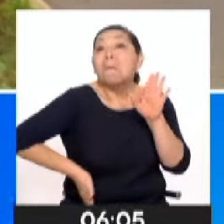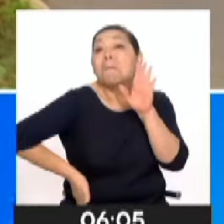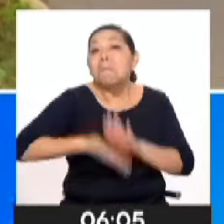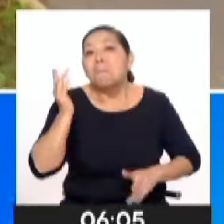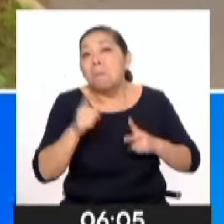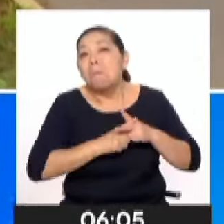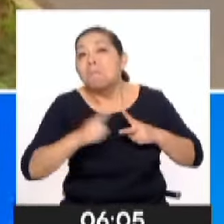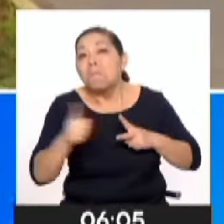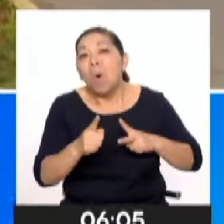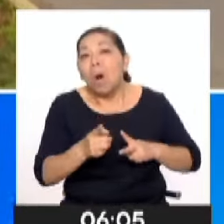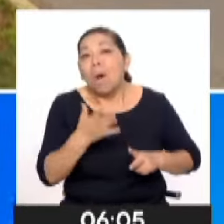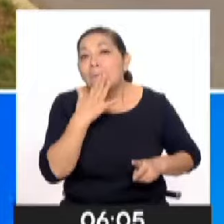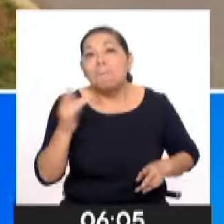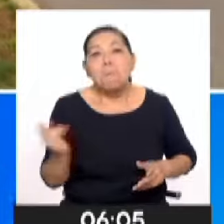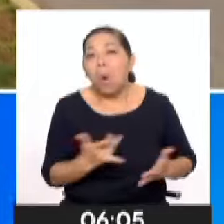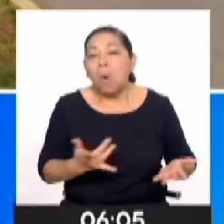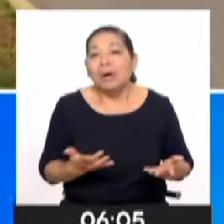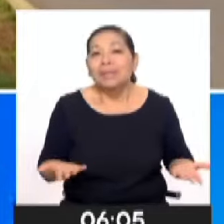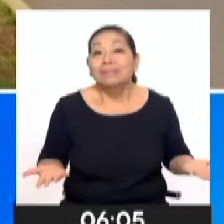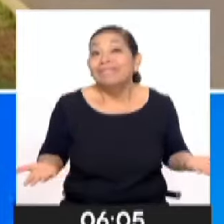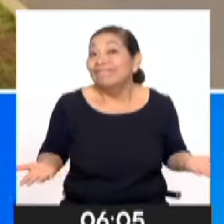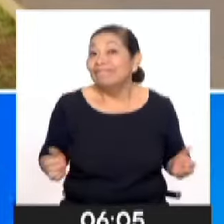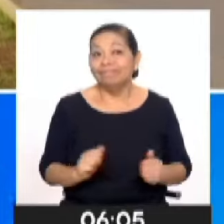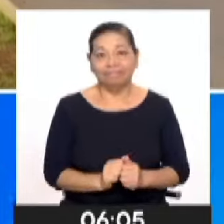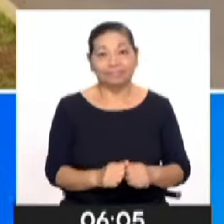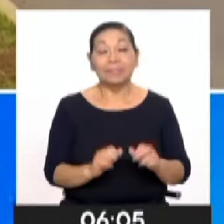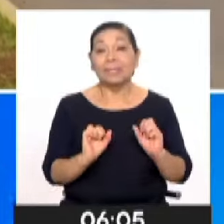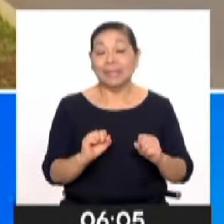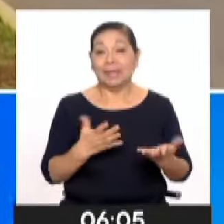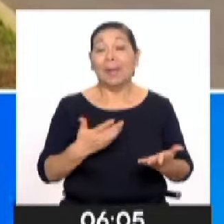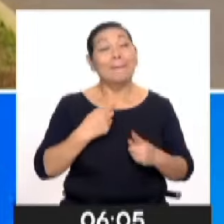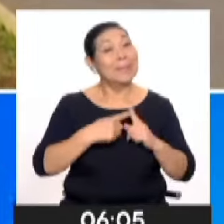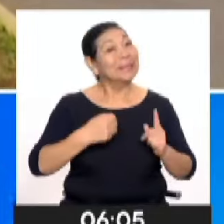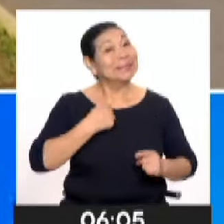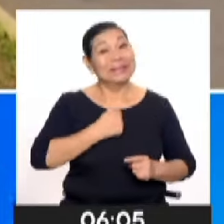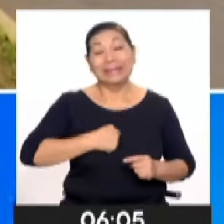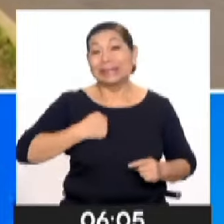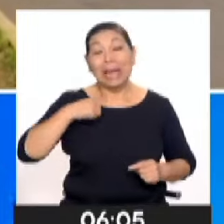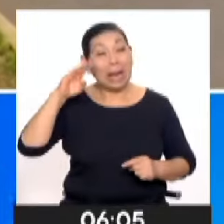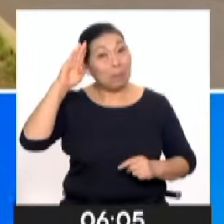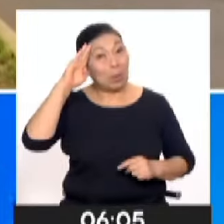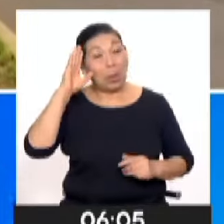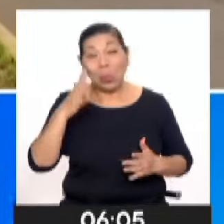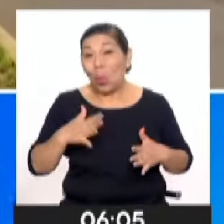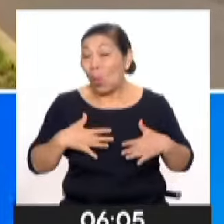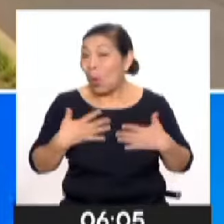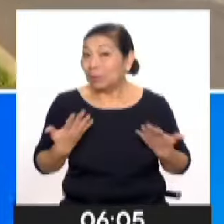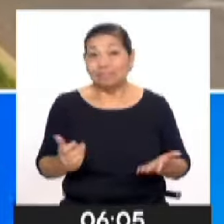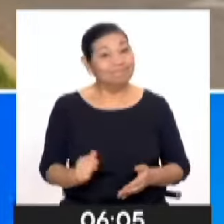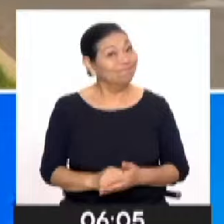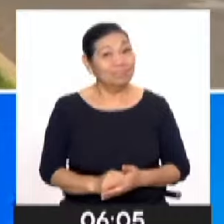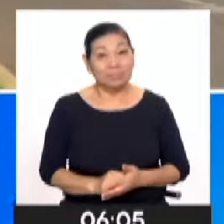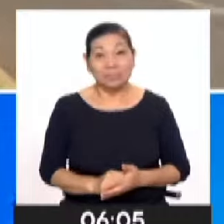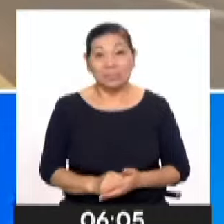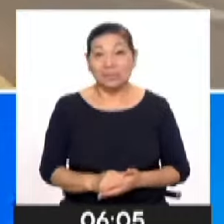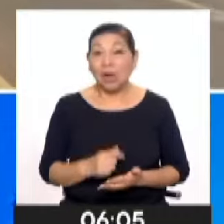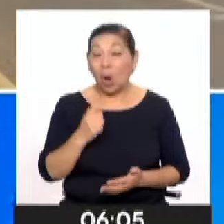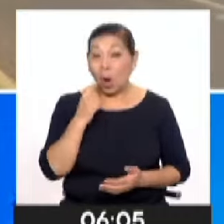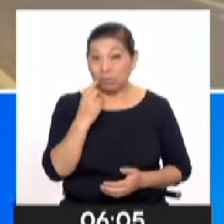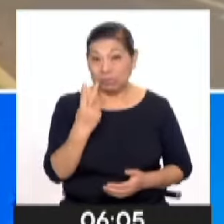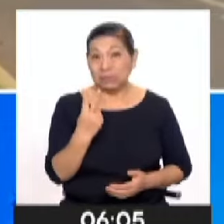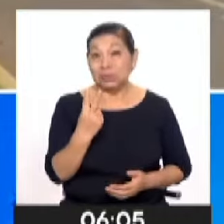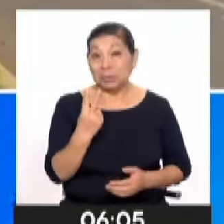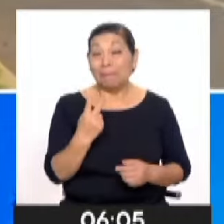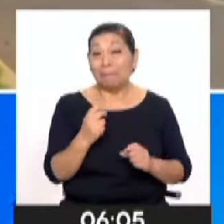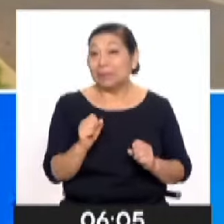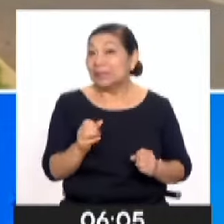en una moto lineal bien eh Lamentablemente la policía no ha podido dar con el paradero de estos